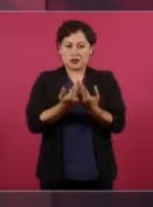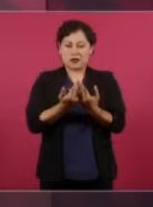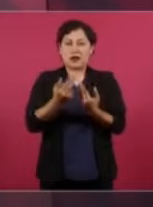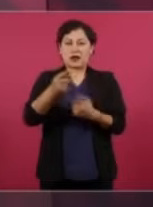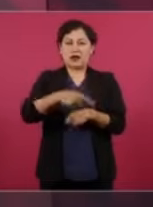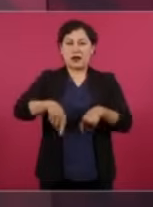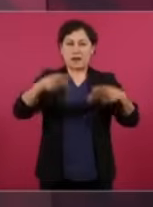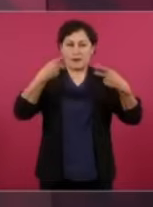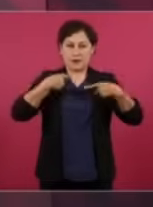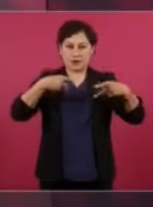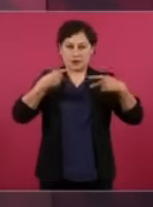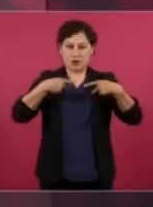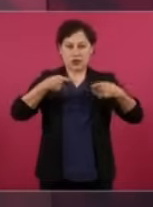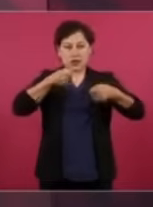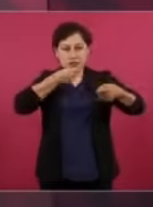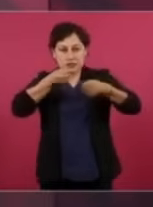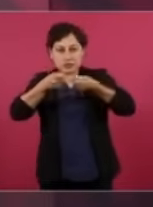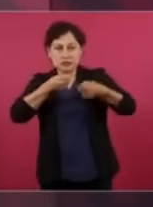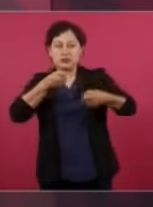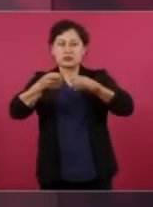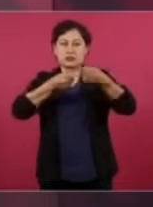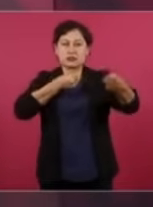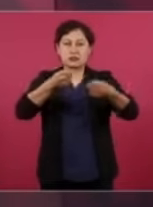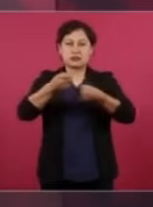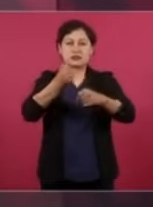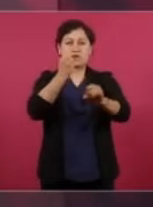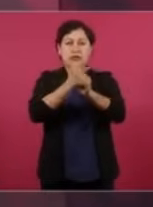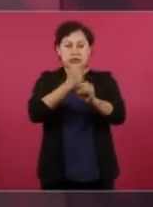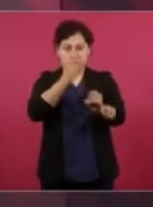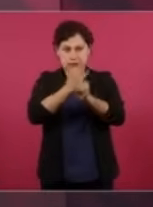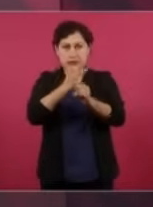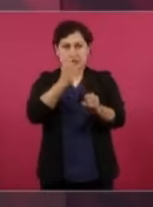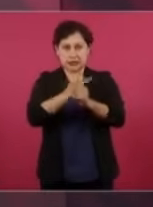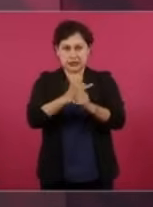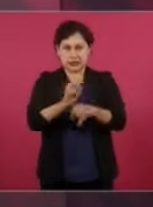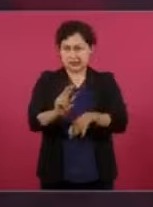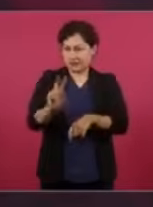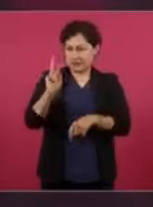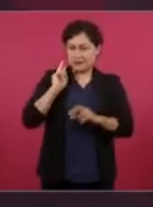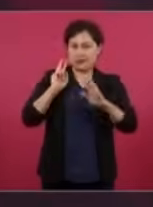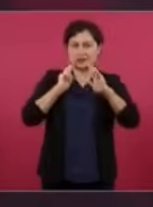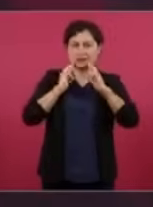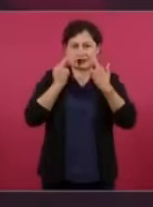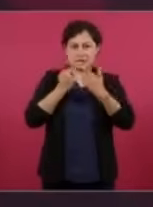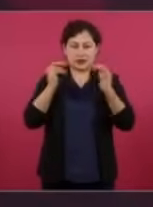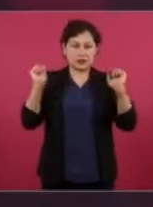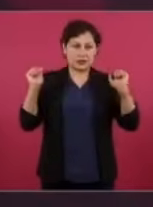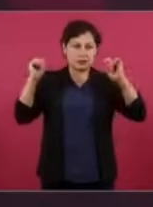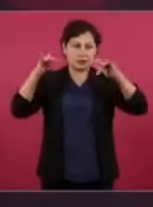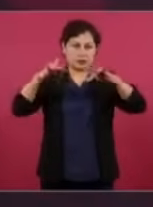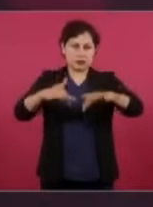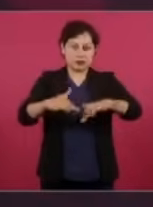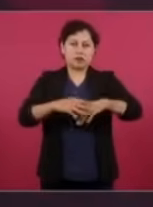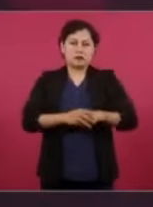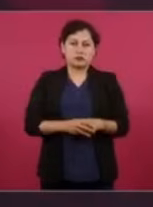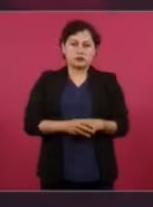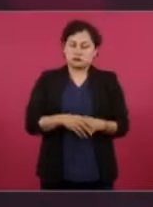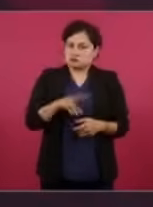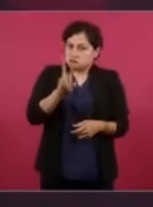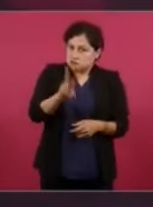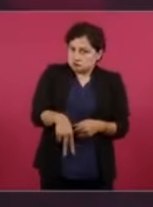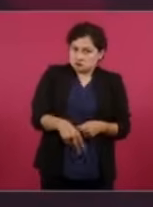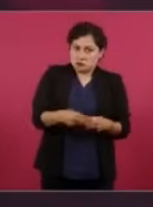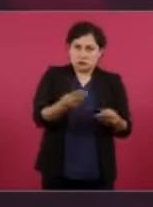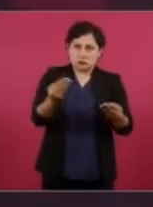sociales, pues preocupados porque algunos vienen o llegaron de otros